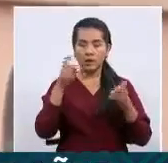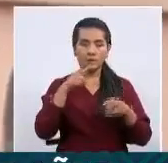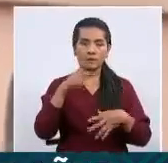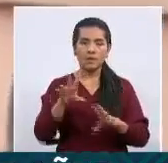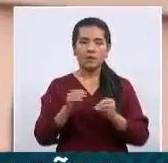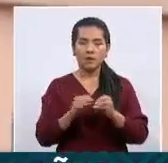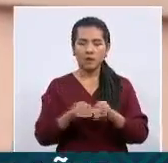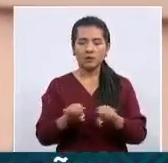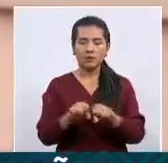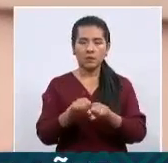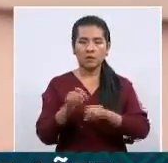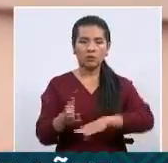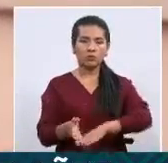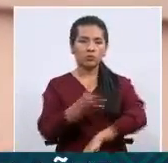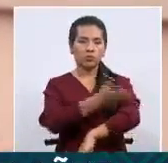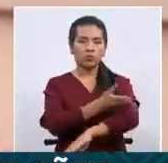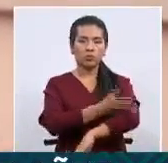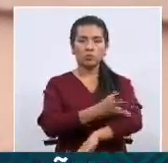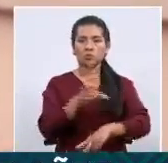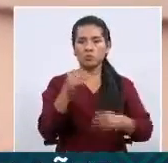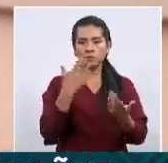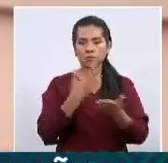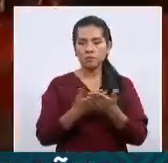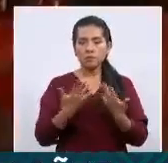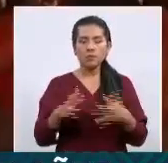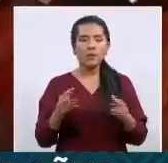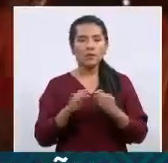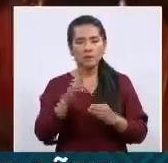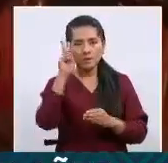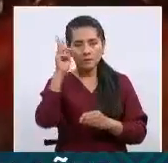es nada, no otras convulsiones, en ninguna parte se ha visto